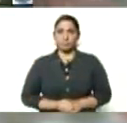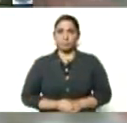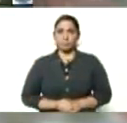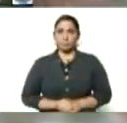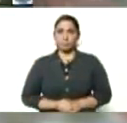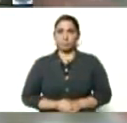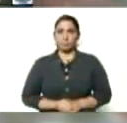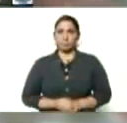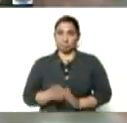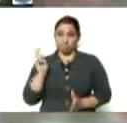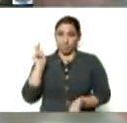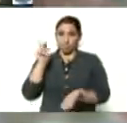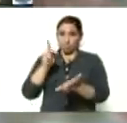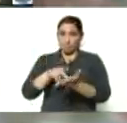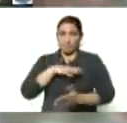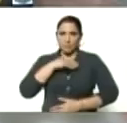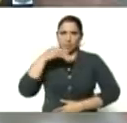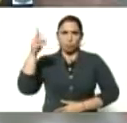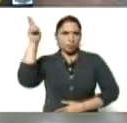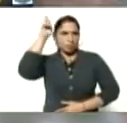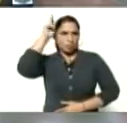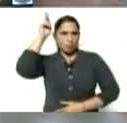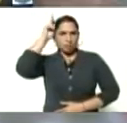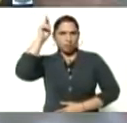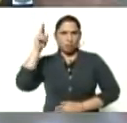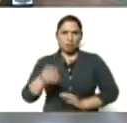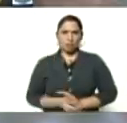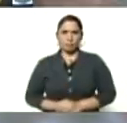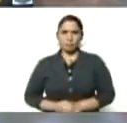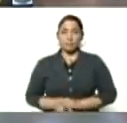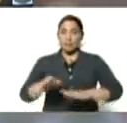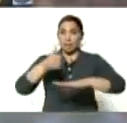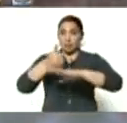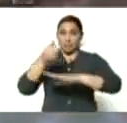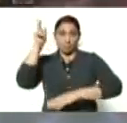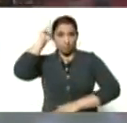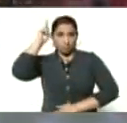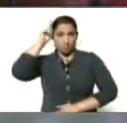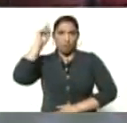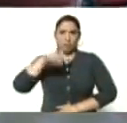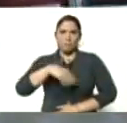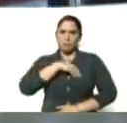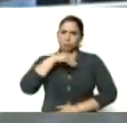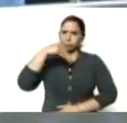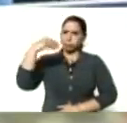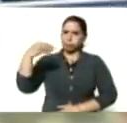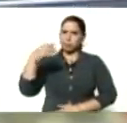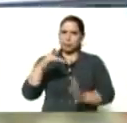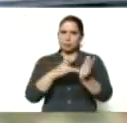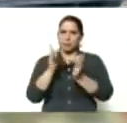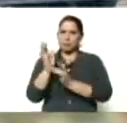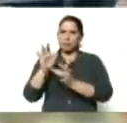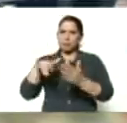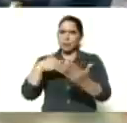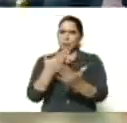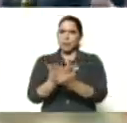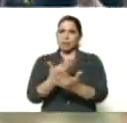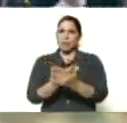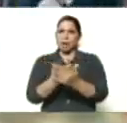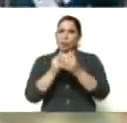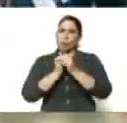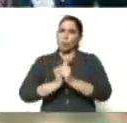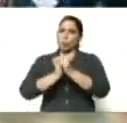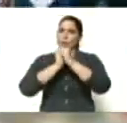la espiritualidad indígena con un chamán, la presencia de la espiritualidad cristiana en las